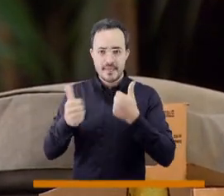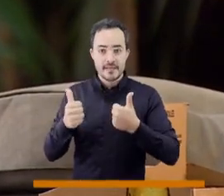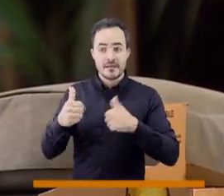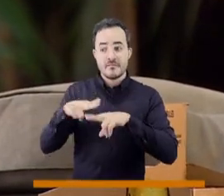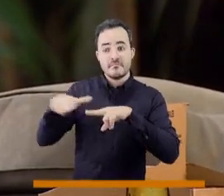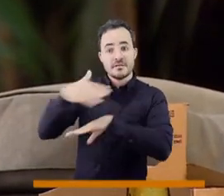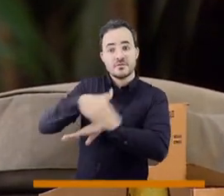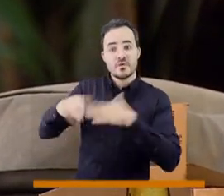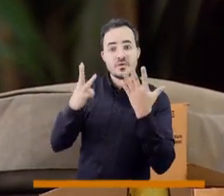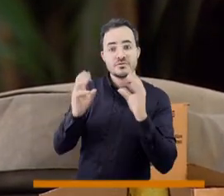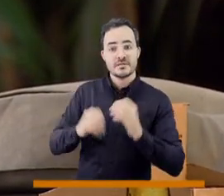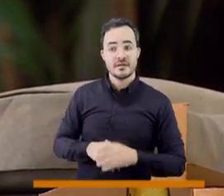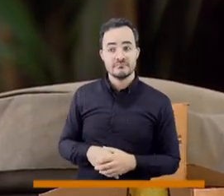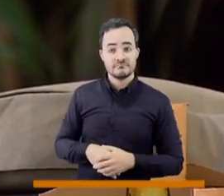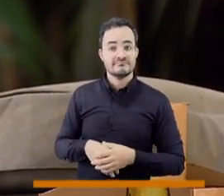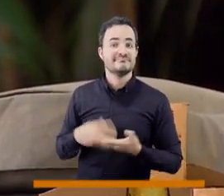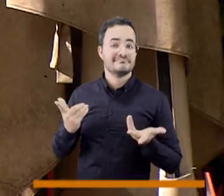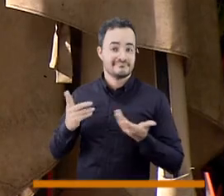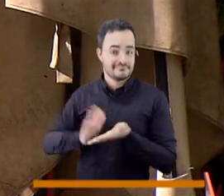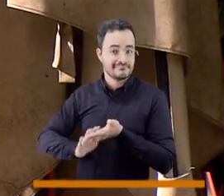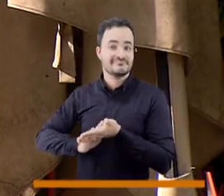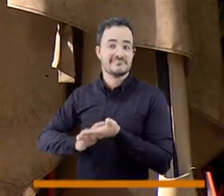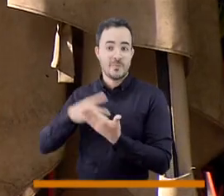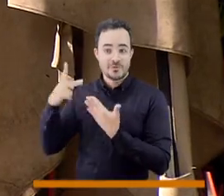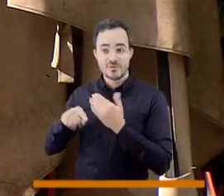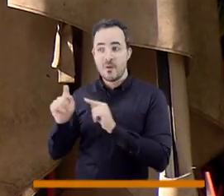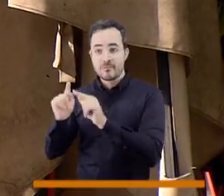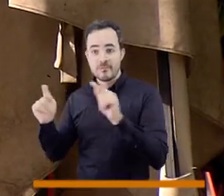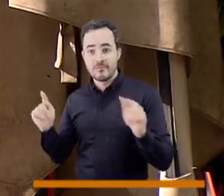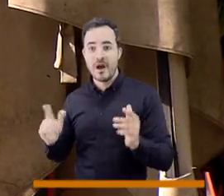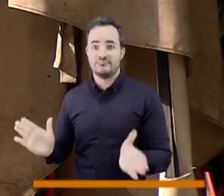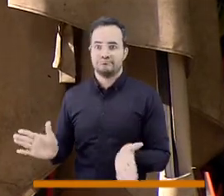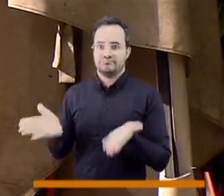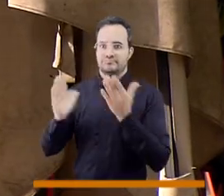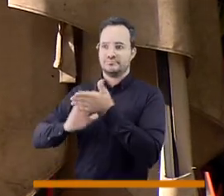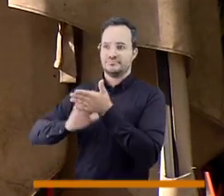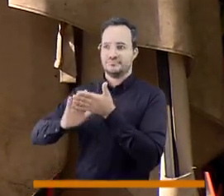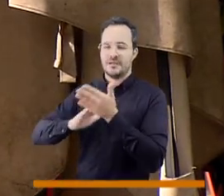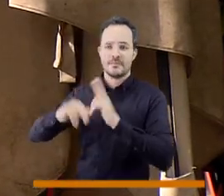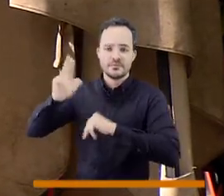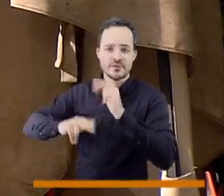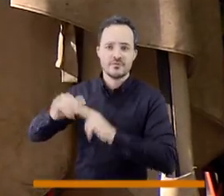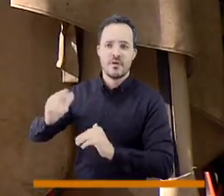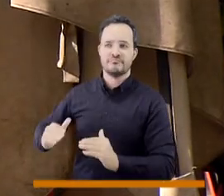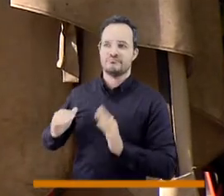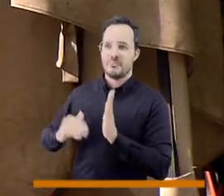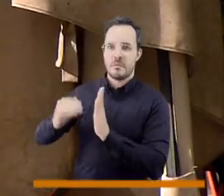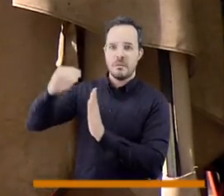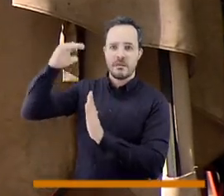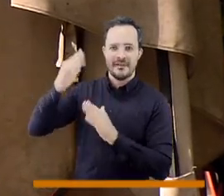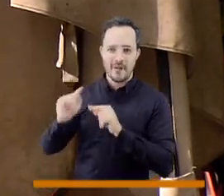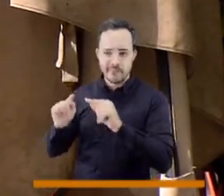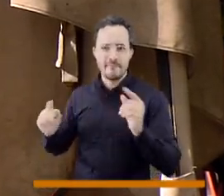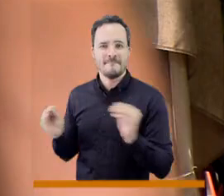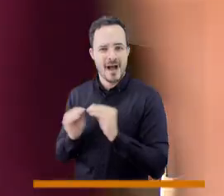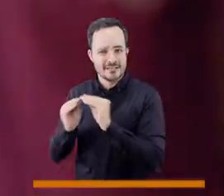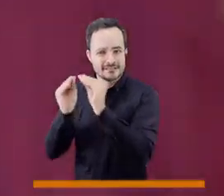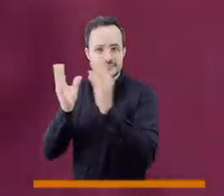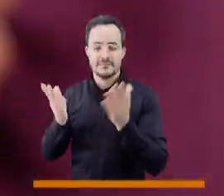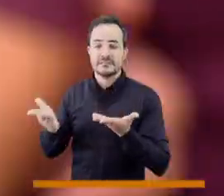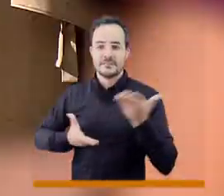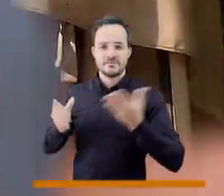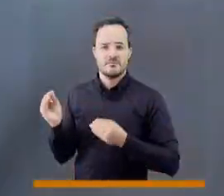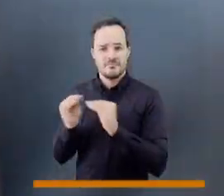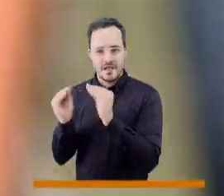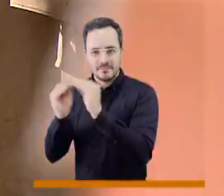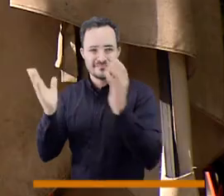80. Sobre ese corredor de la 80 tendremos que poner más renovación urbana, más vivienda, más comercio, más servicios, como ha